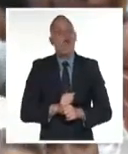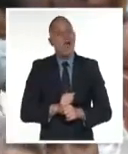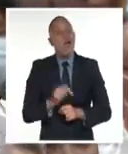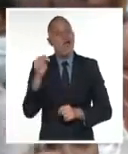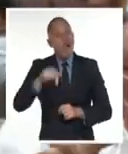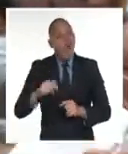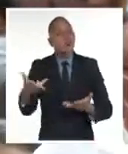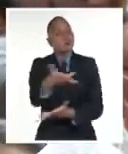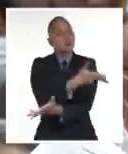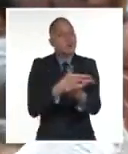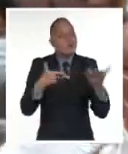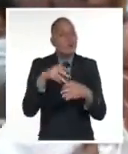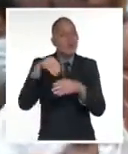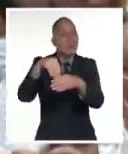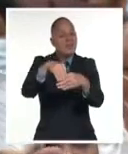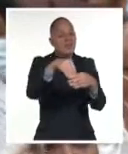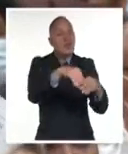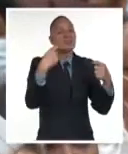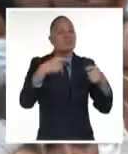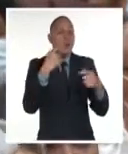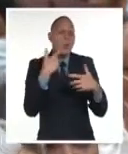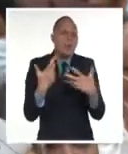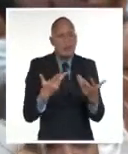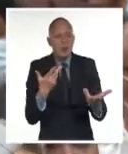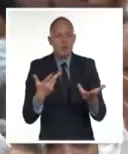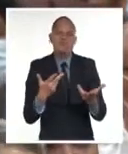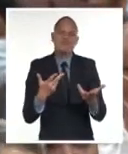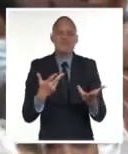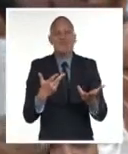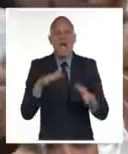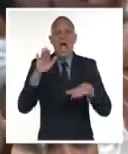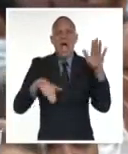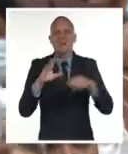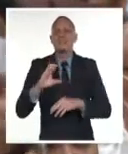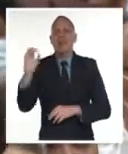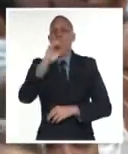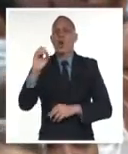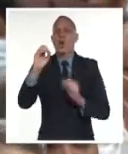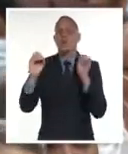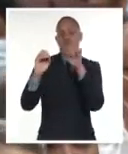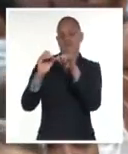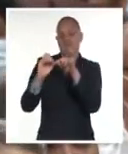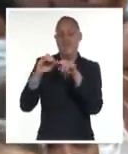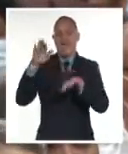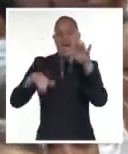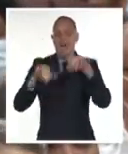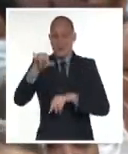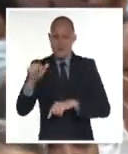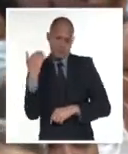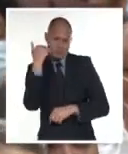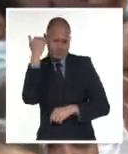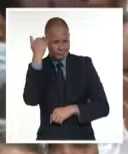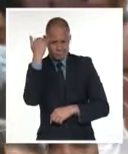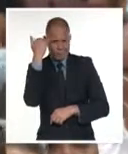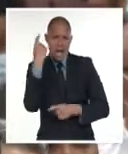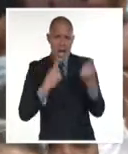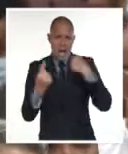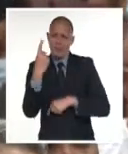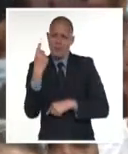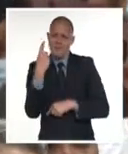de los núcleos del partido. ¿Por qué? Porque no siempre en los organismos existe la preparación suficiente para